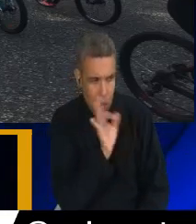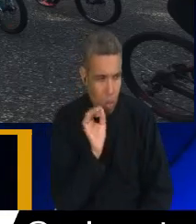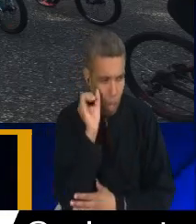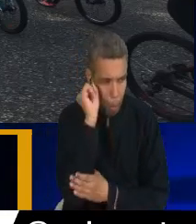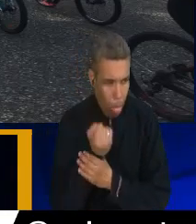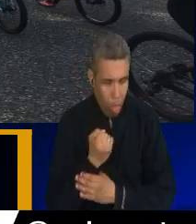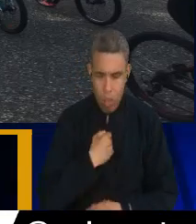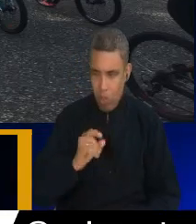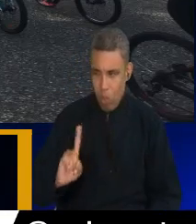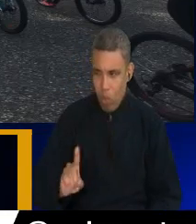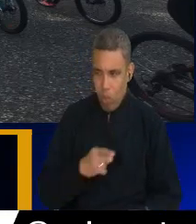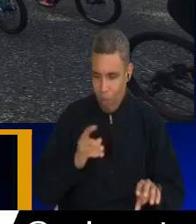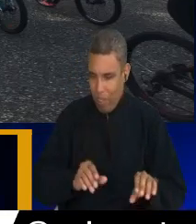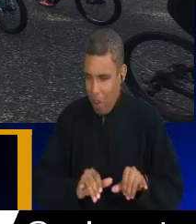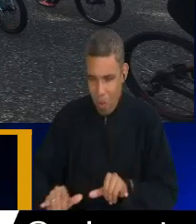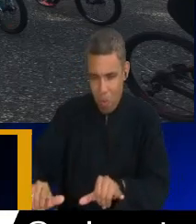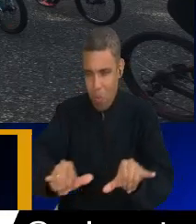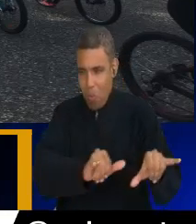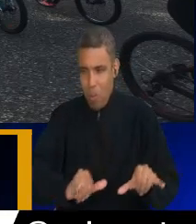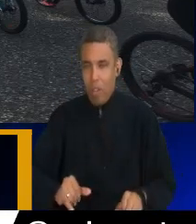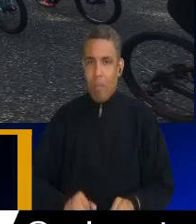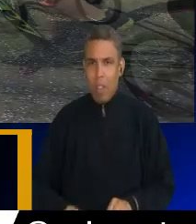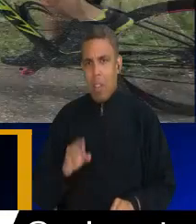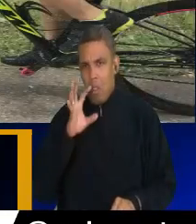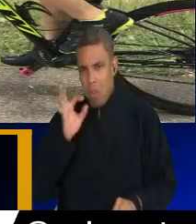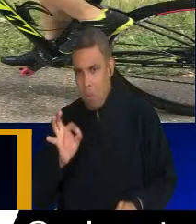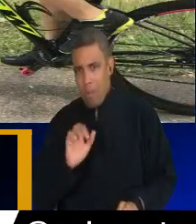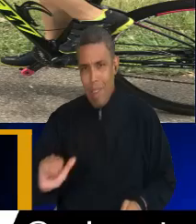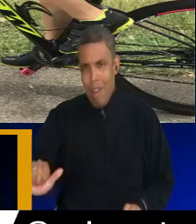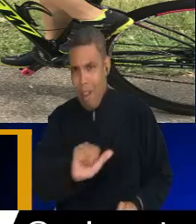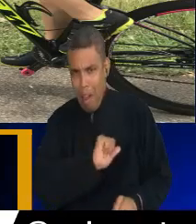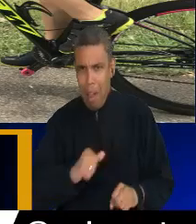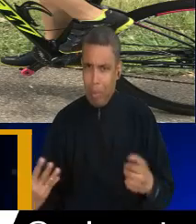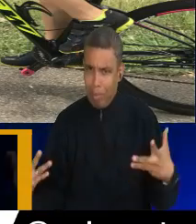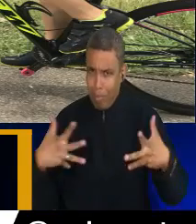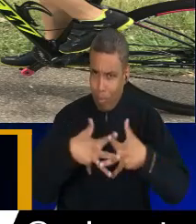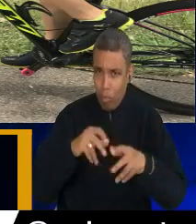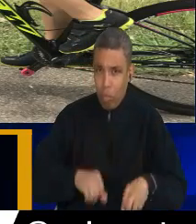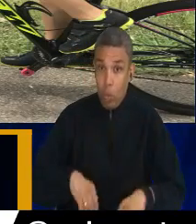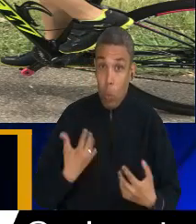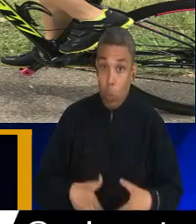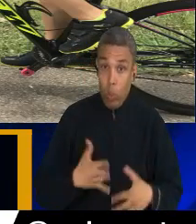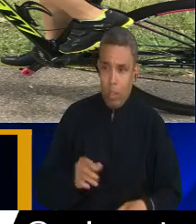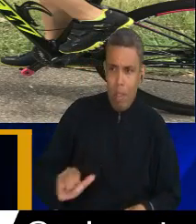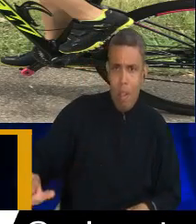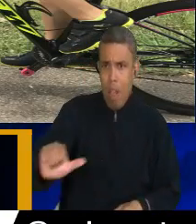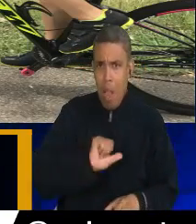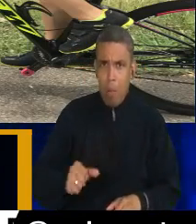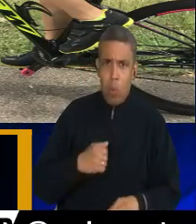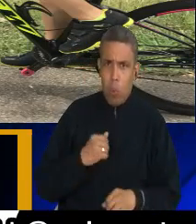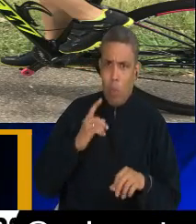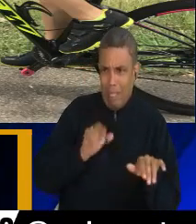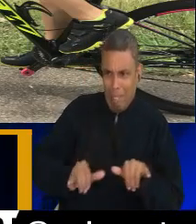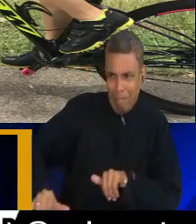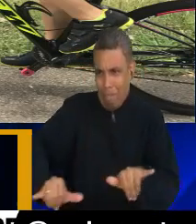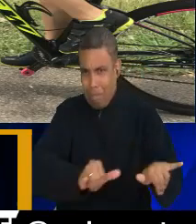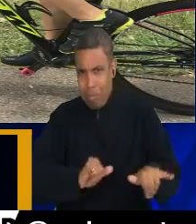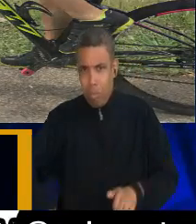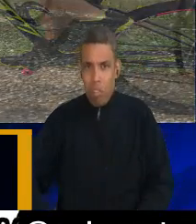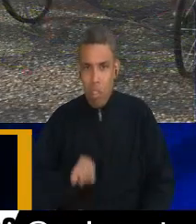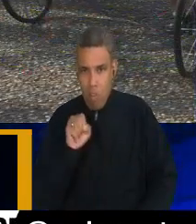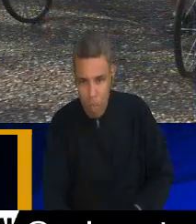9 mujeres y el resto hombres. Todas excelentes, una guerrera las mujeres, dándolo todo, sobre todo toda la